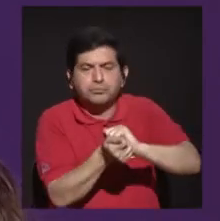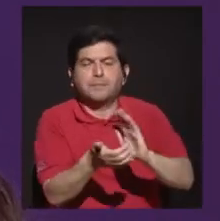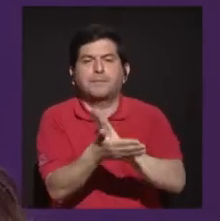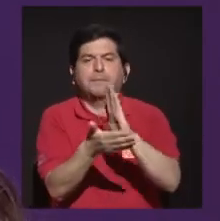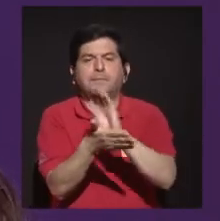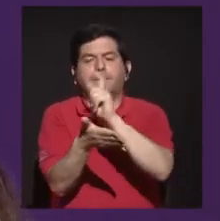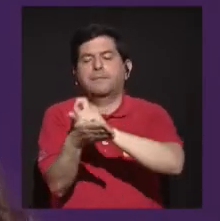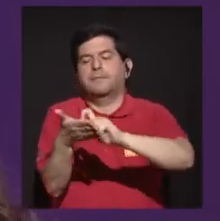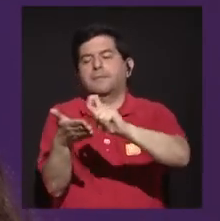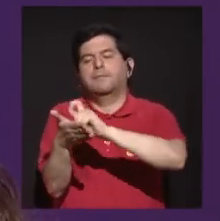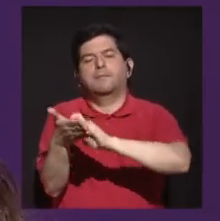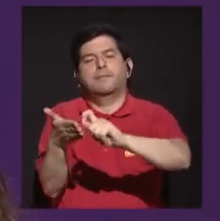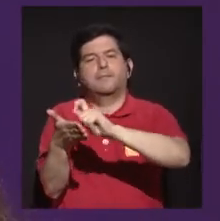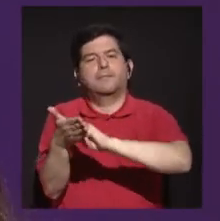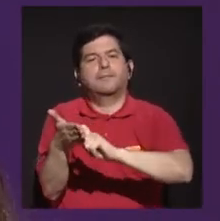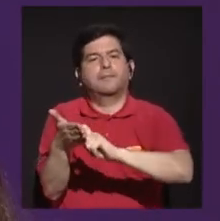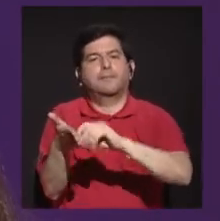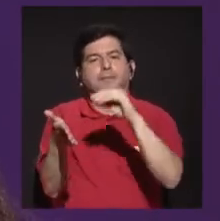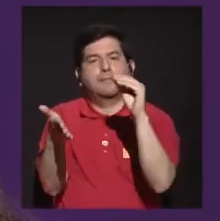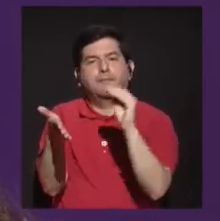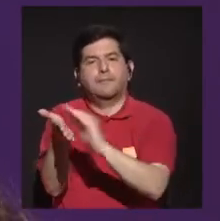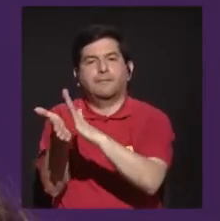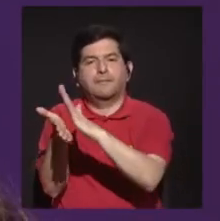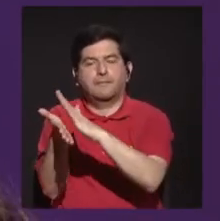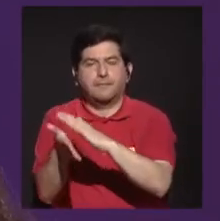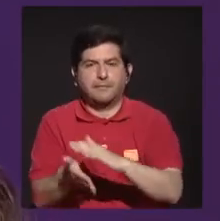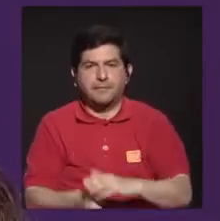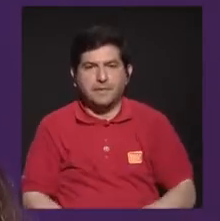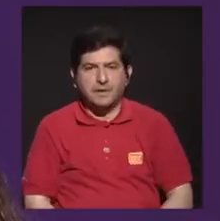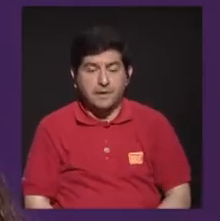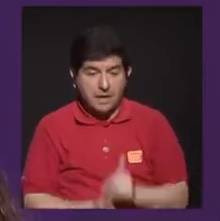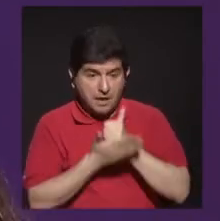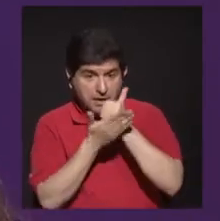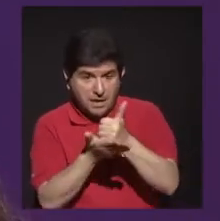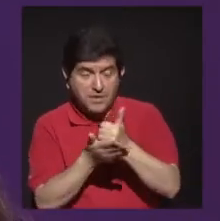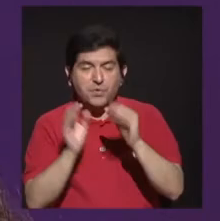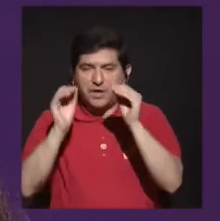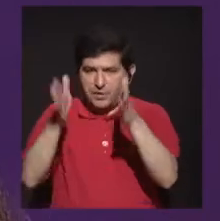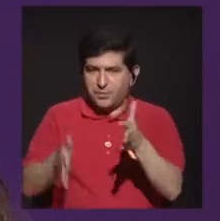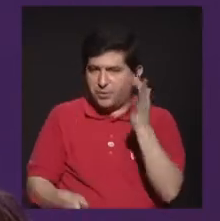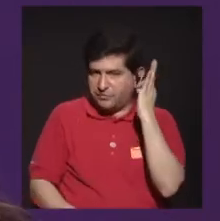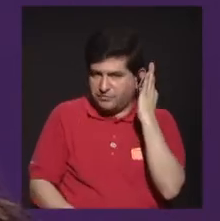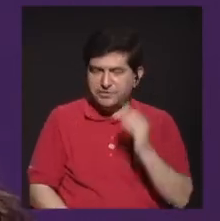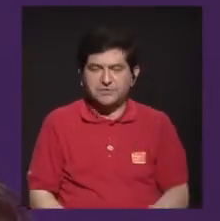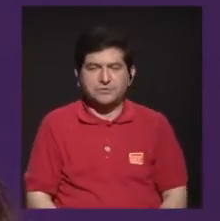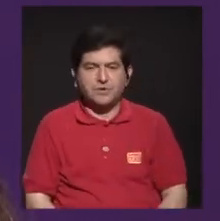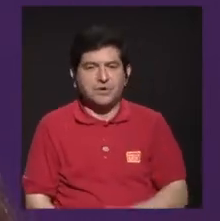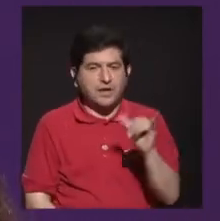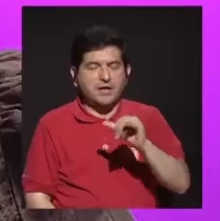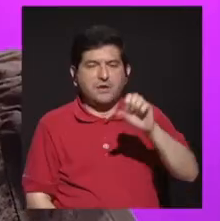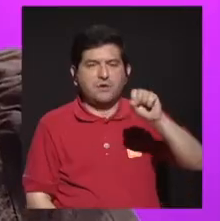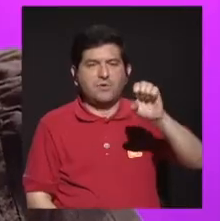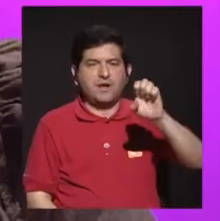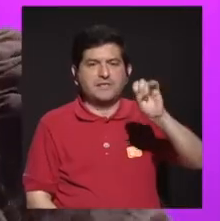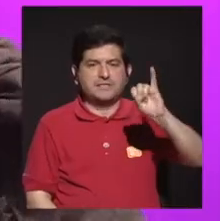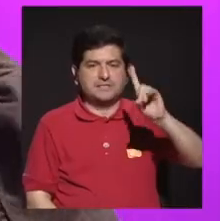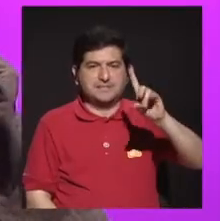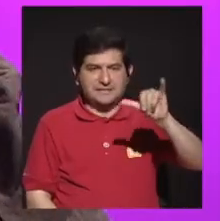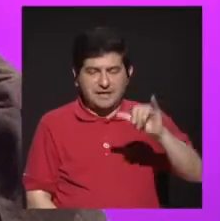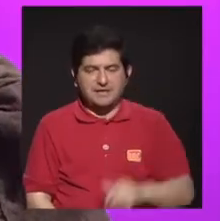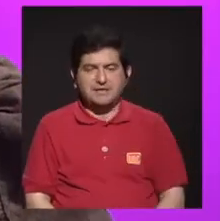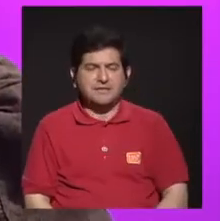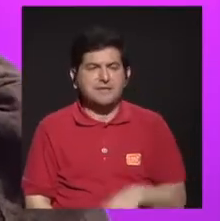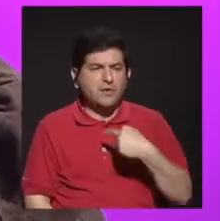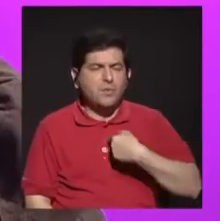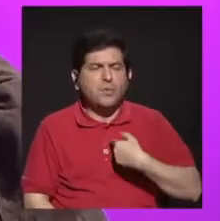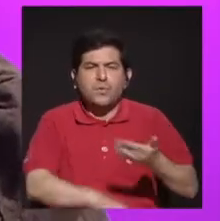hoja, impregnados y ayudados por la profesora y por doña Seidy, cómo mejorar y cómo